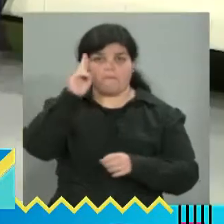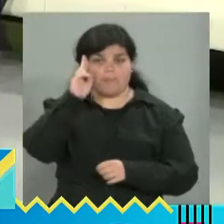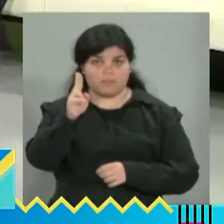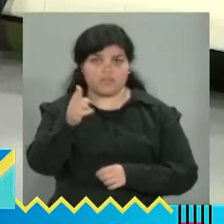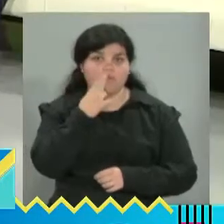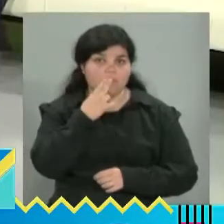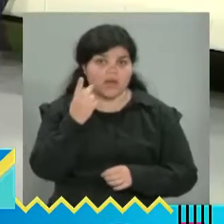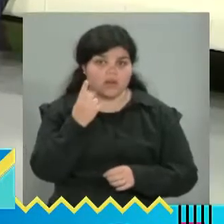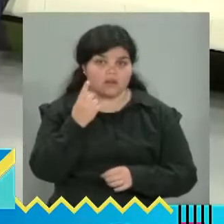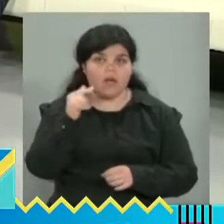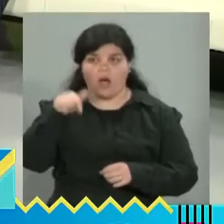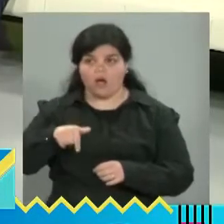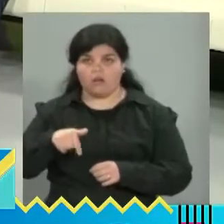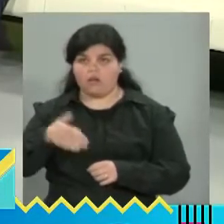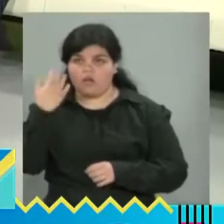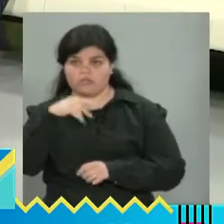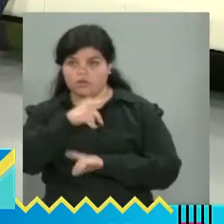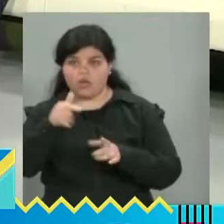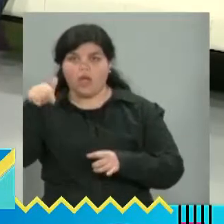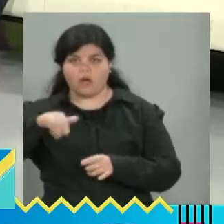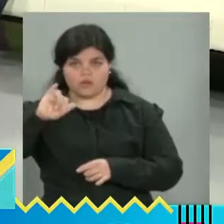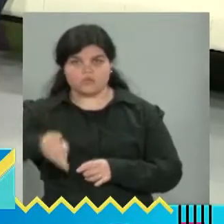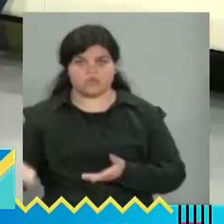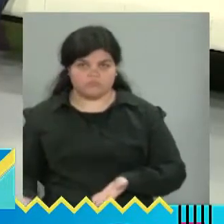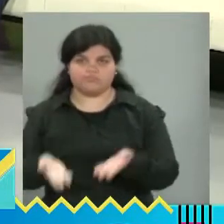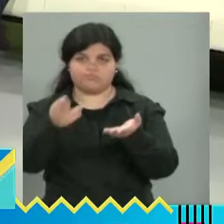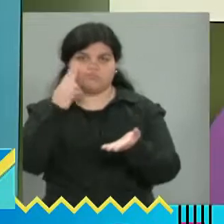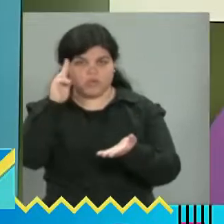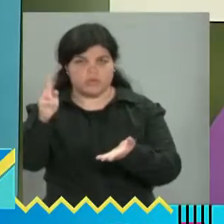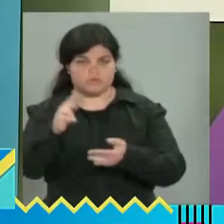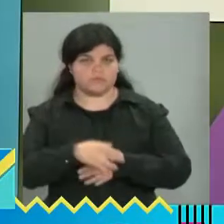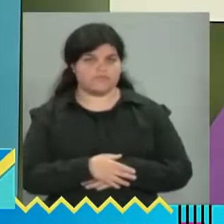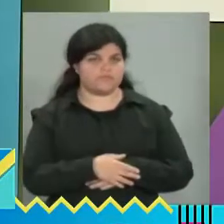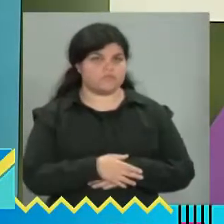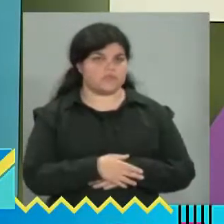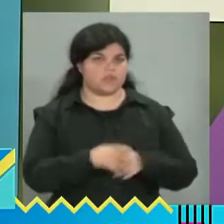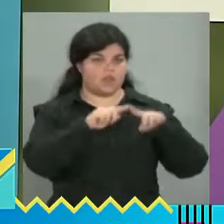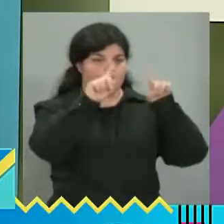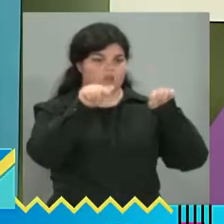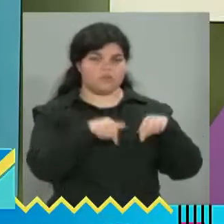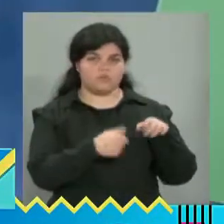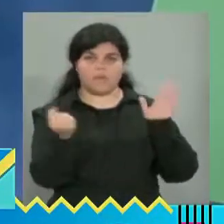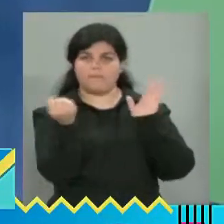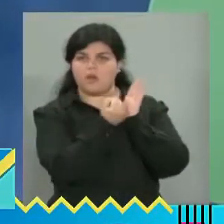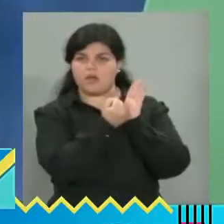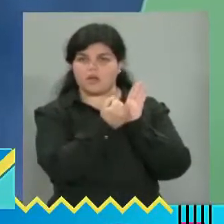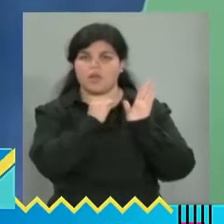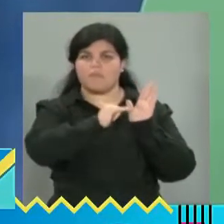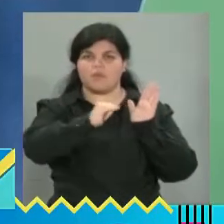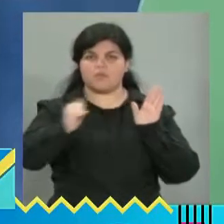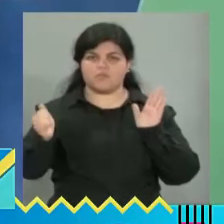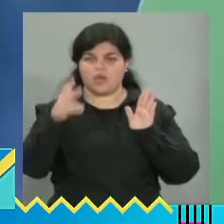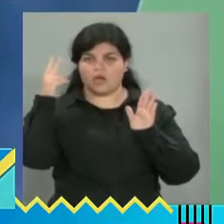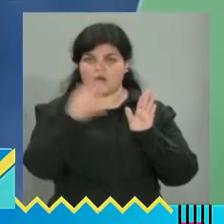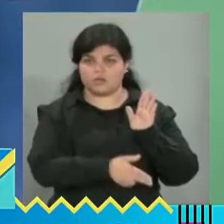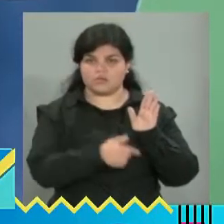fumar. Sergio, ¿alcanzó con las advertencias sanitarias en un paquete de cigarrillos? Las campañas que se hizo que ayudan, y